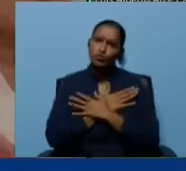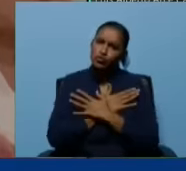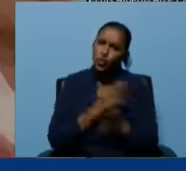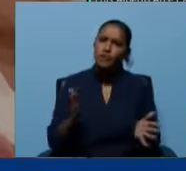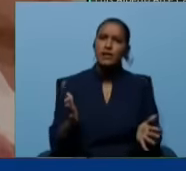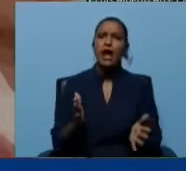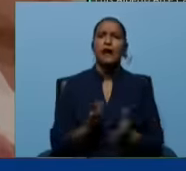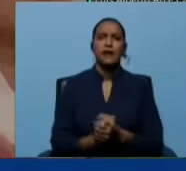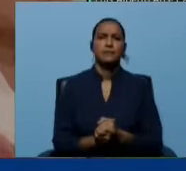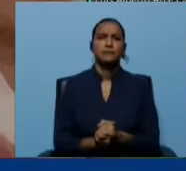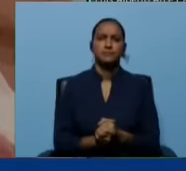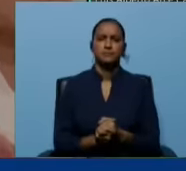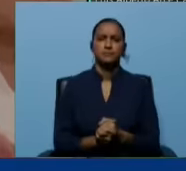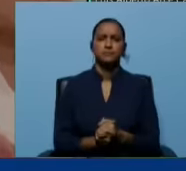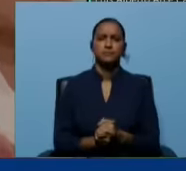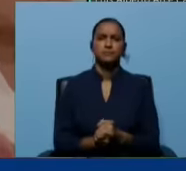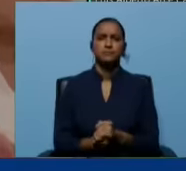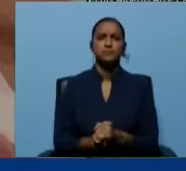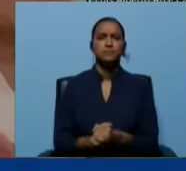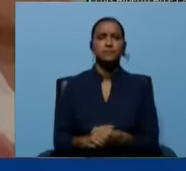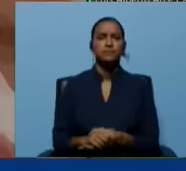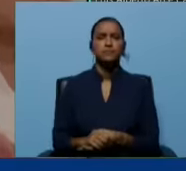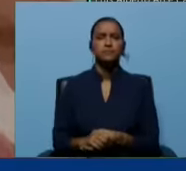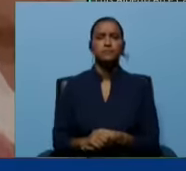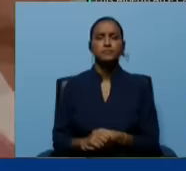pilares fundamentales de la alianza.